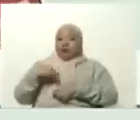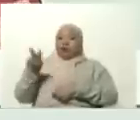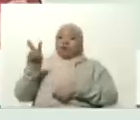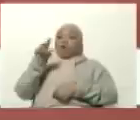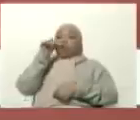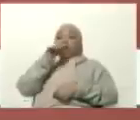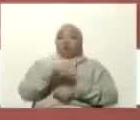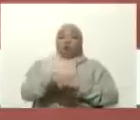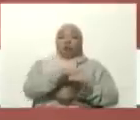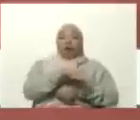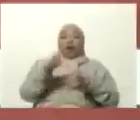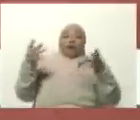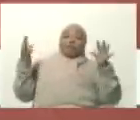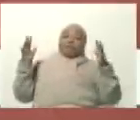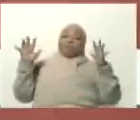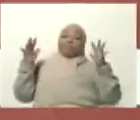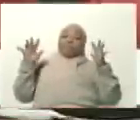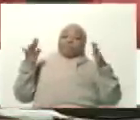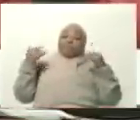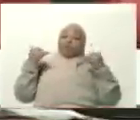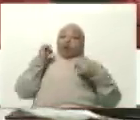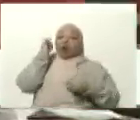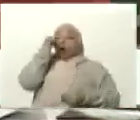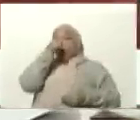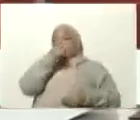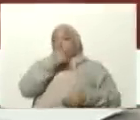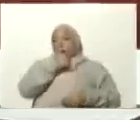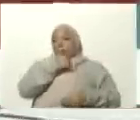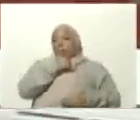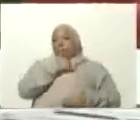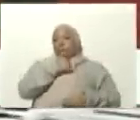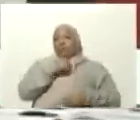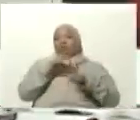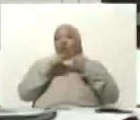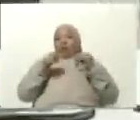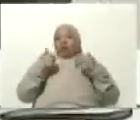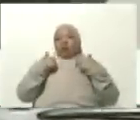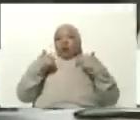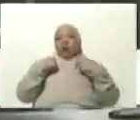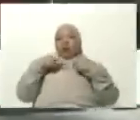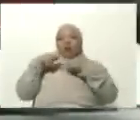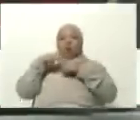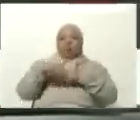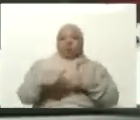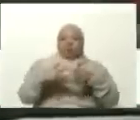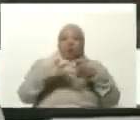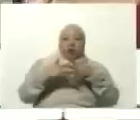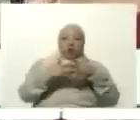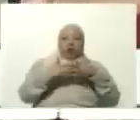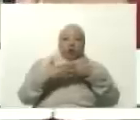de Venezuela, que ha resistido todos los ataques del imperialismo.